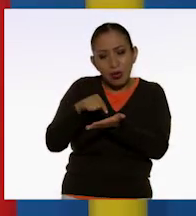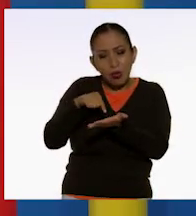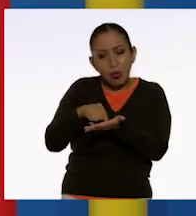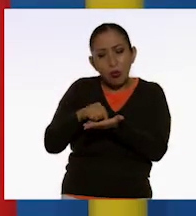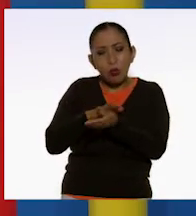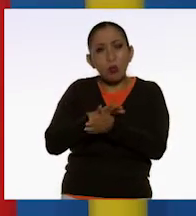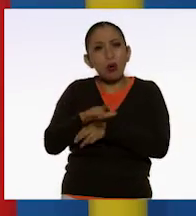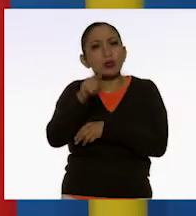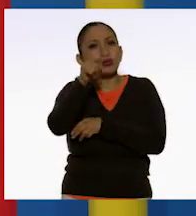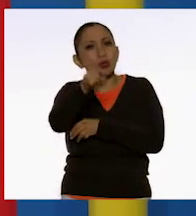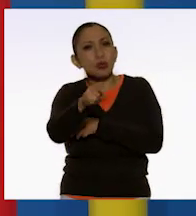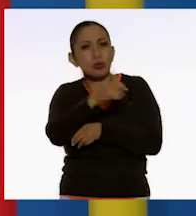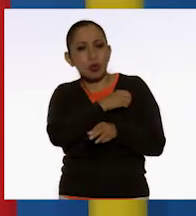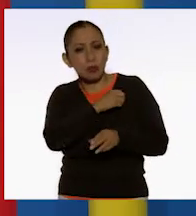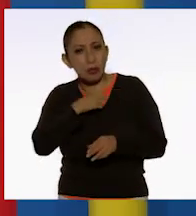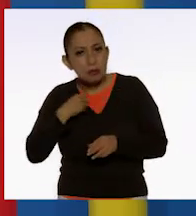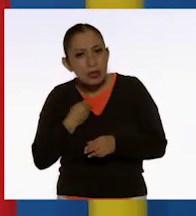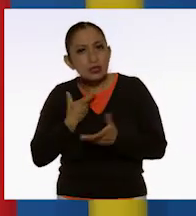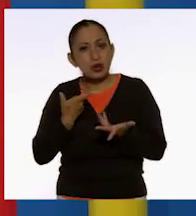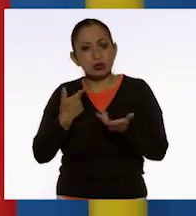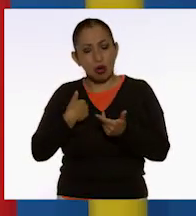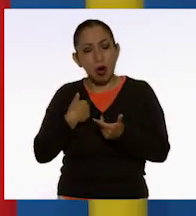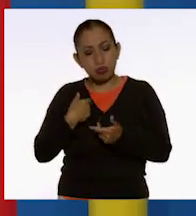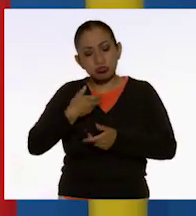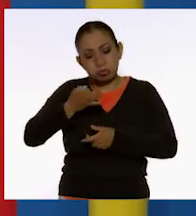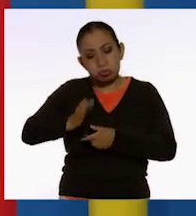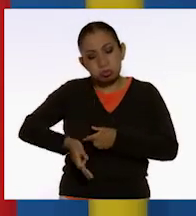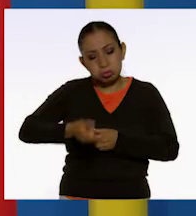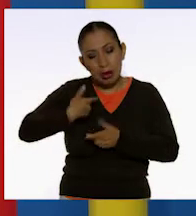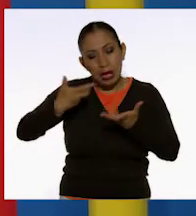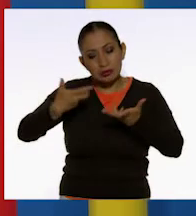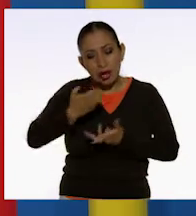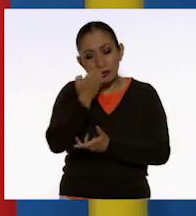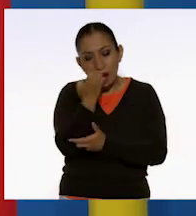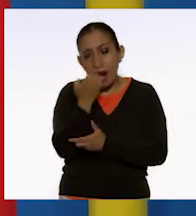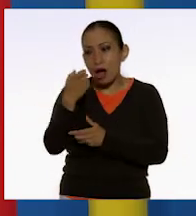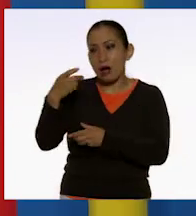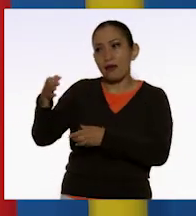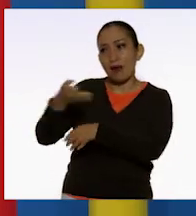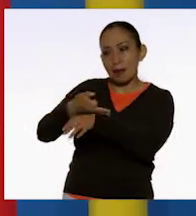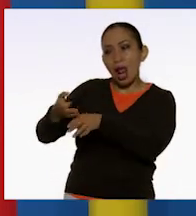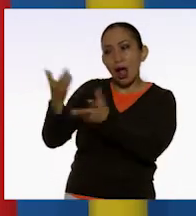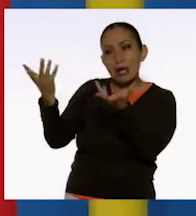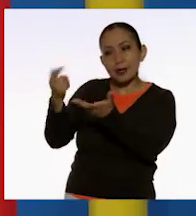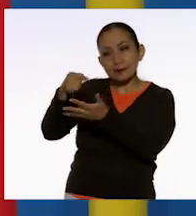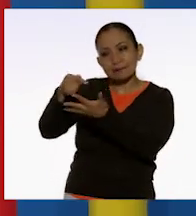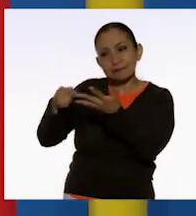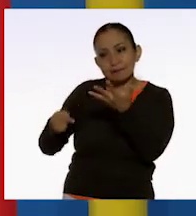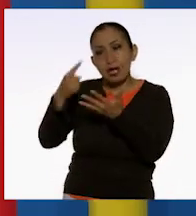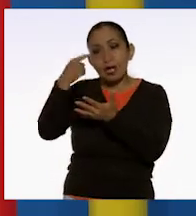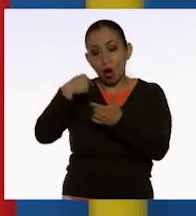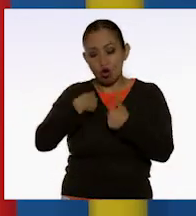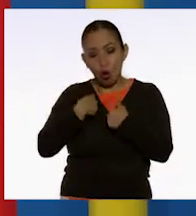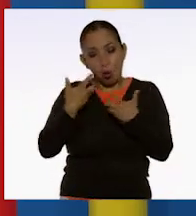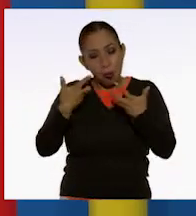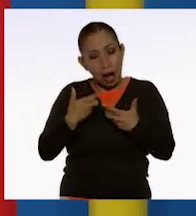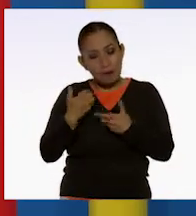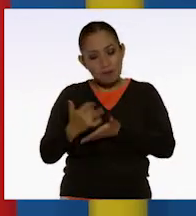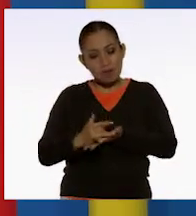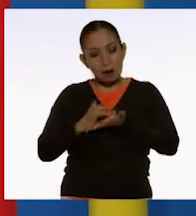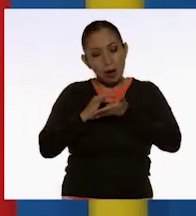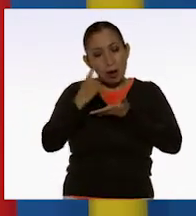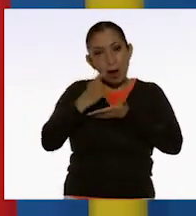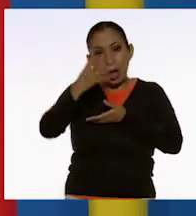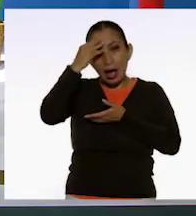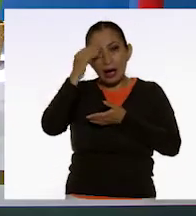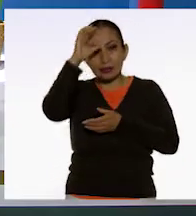son sus compromisos con la escuela, con su familia y con ustedes para aprender ciencias